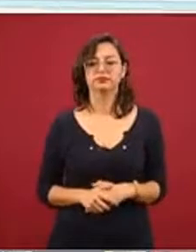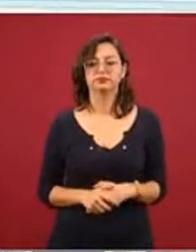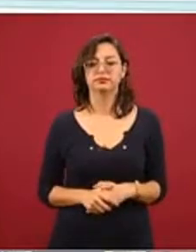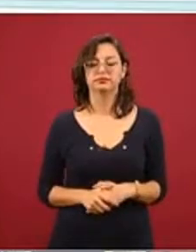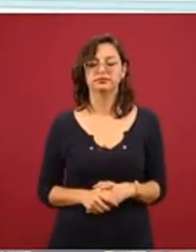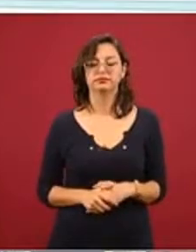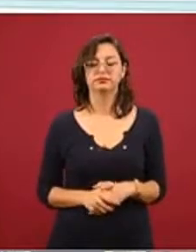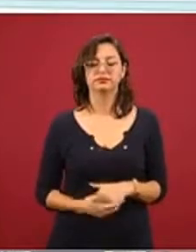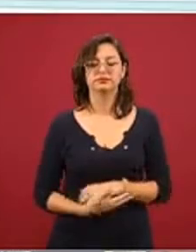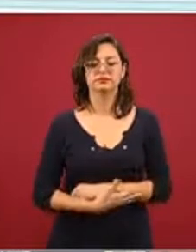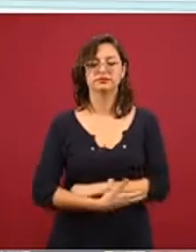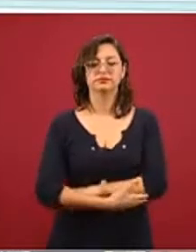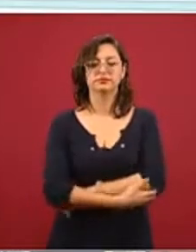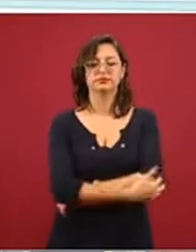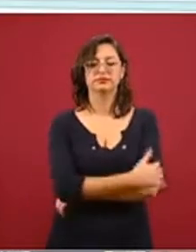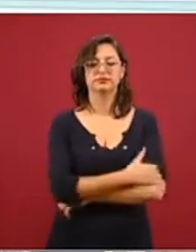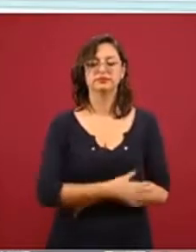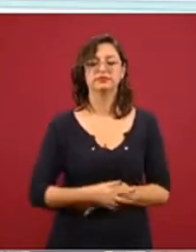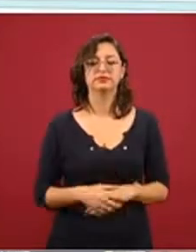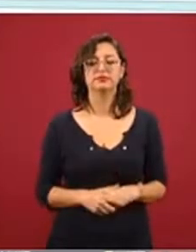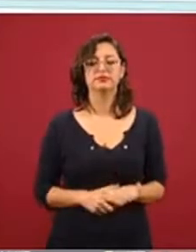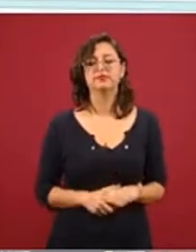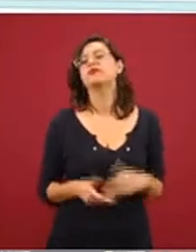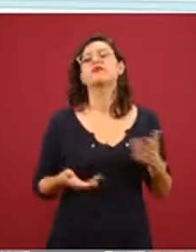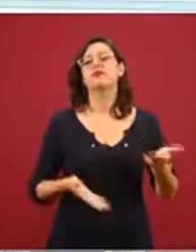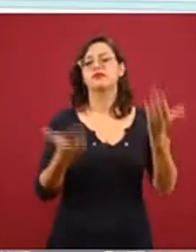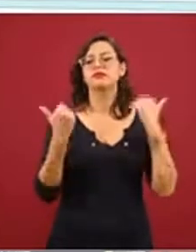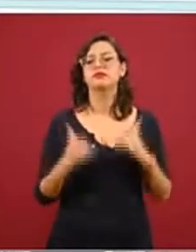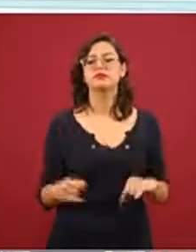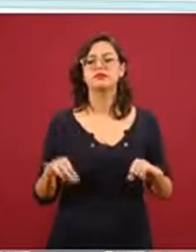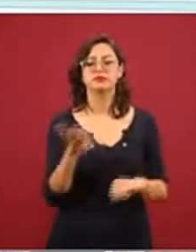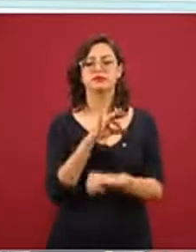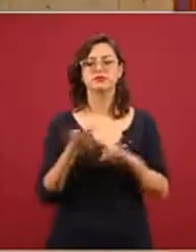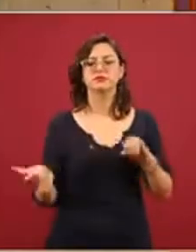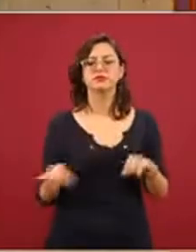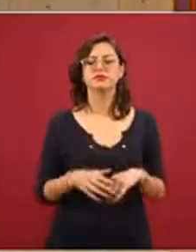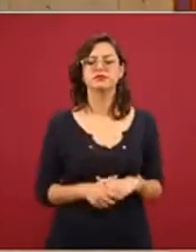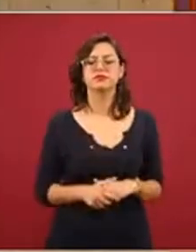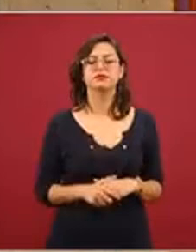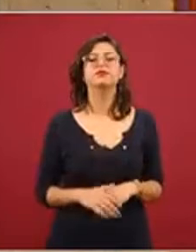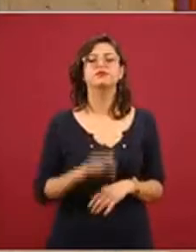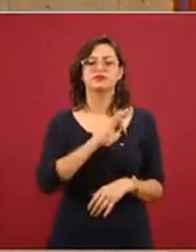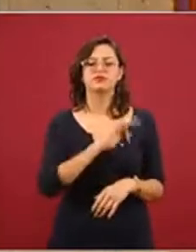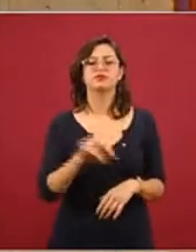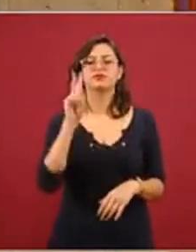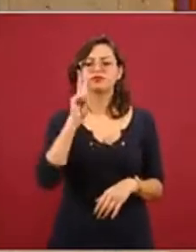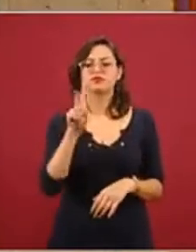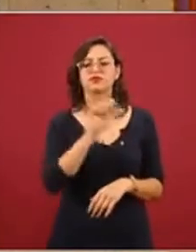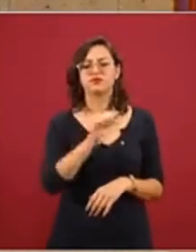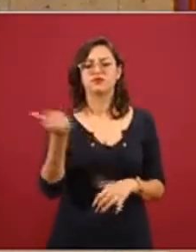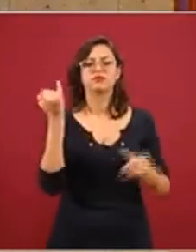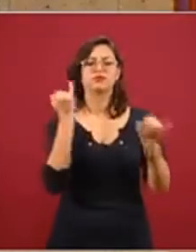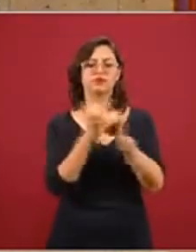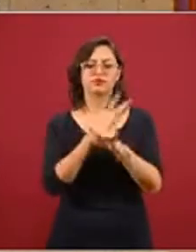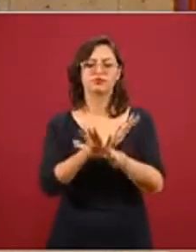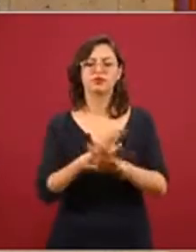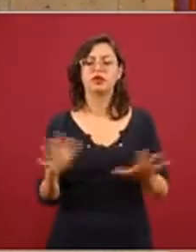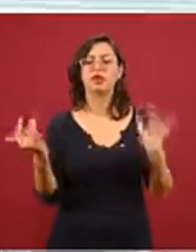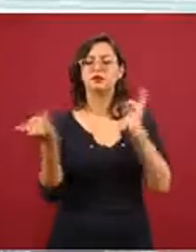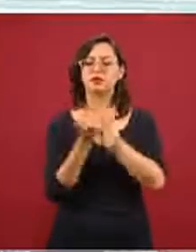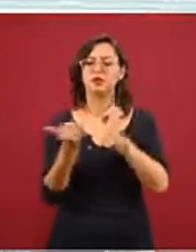caso sospechoso de COVID-19. Y en la siguiente y última diapositiva también vemos otro dato que sucede en